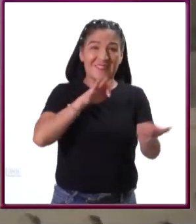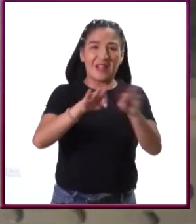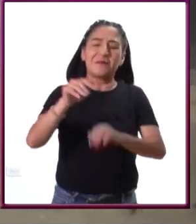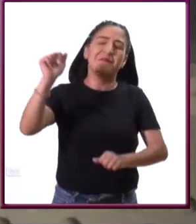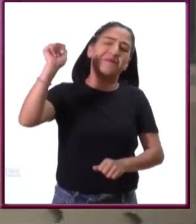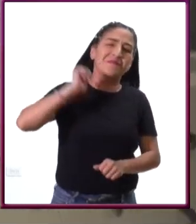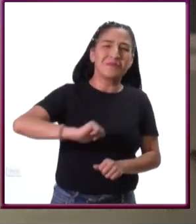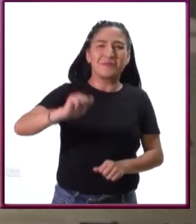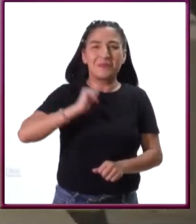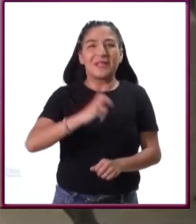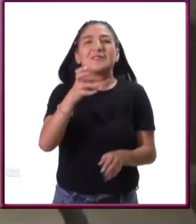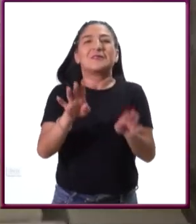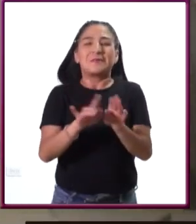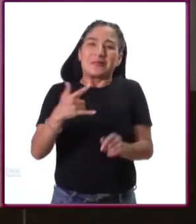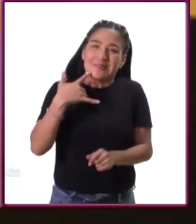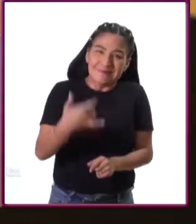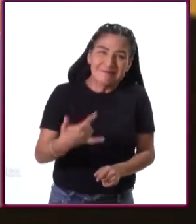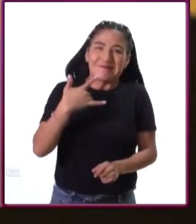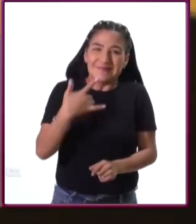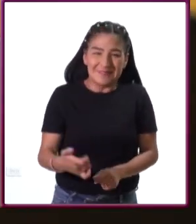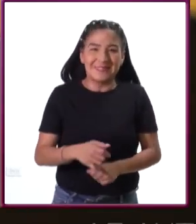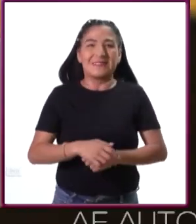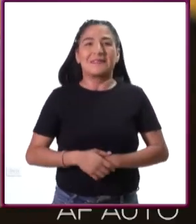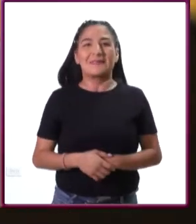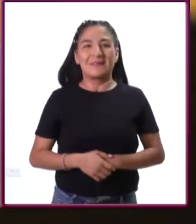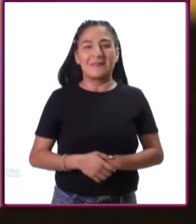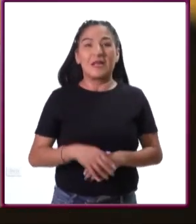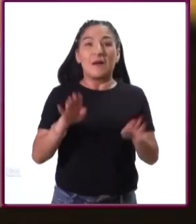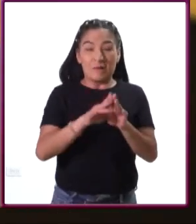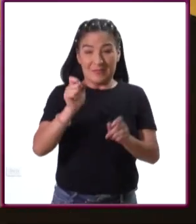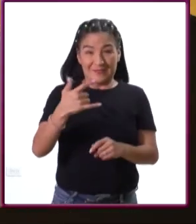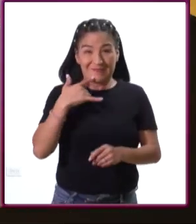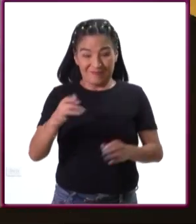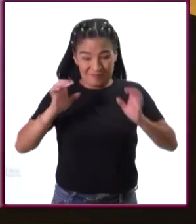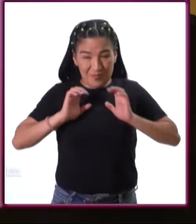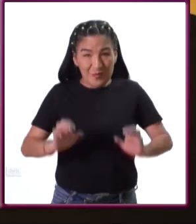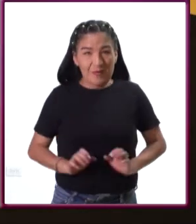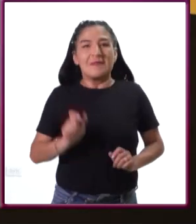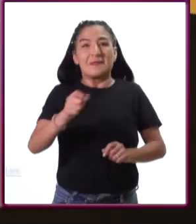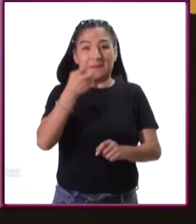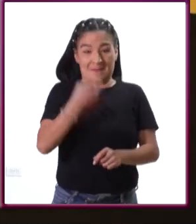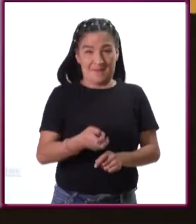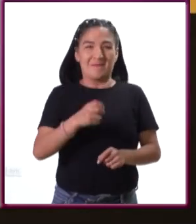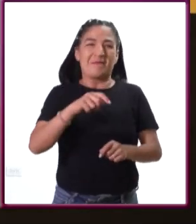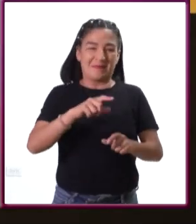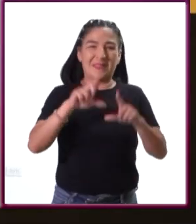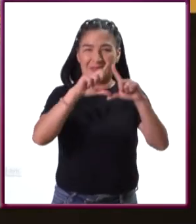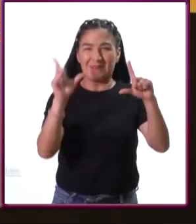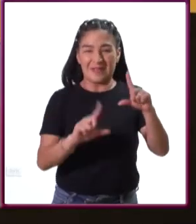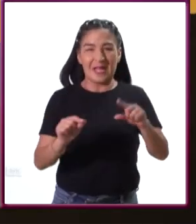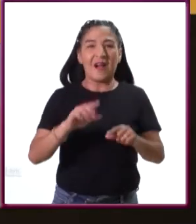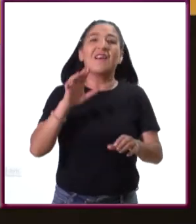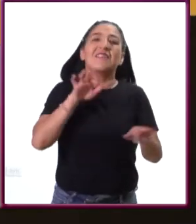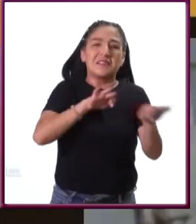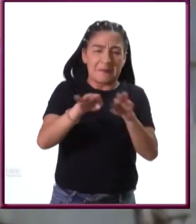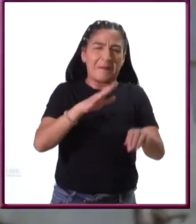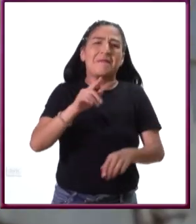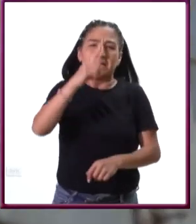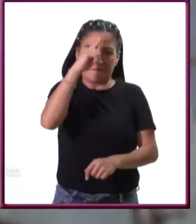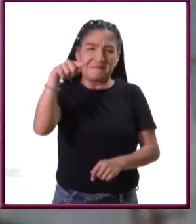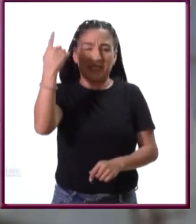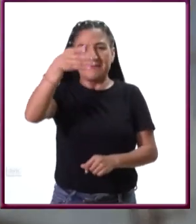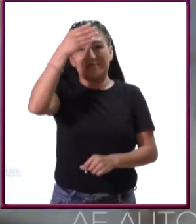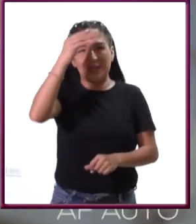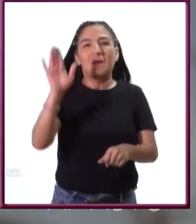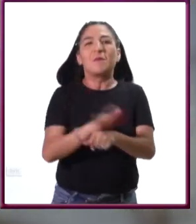un gran esfuerzo físico. En nuestro país, este tipo de trabajos son relativamente fáciles de aprender porque se